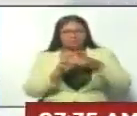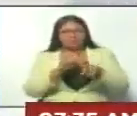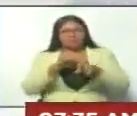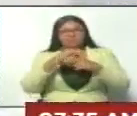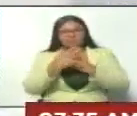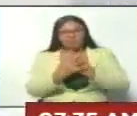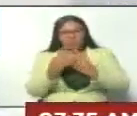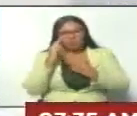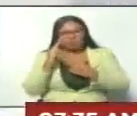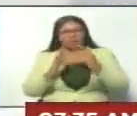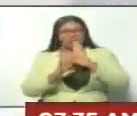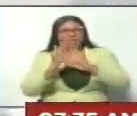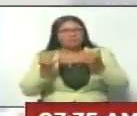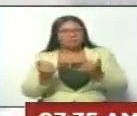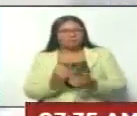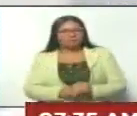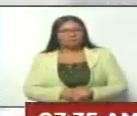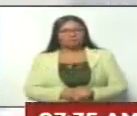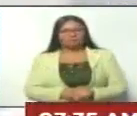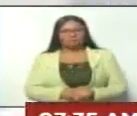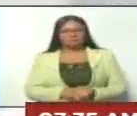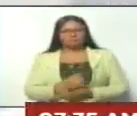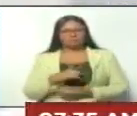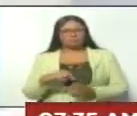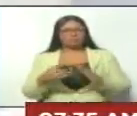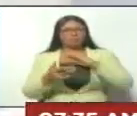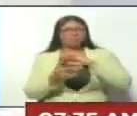con toda esta vorágine que se ha desatado en las redes sociales,